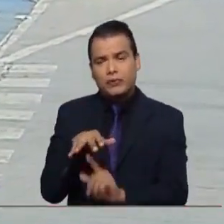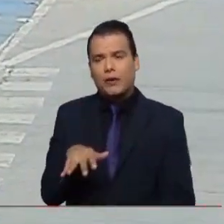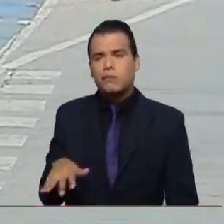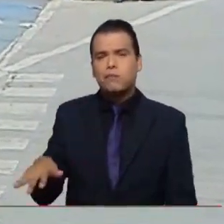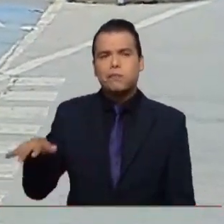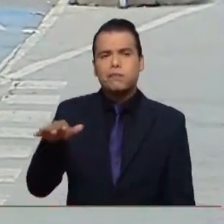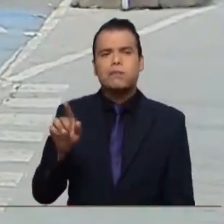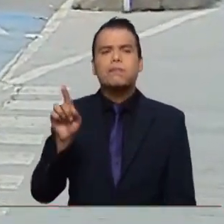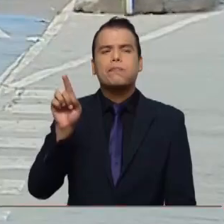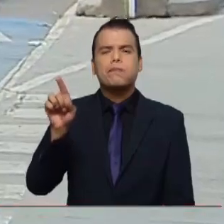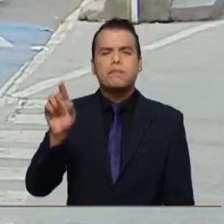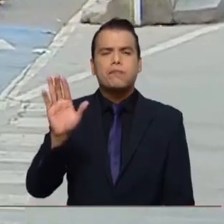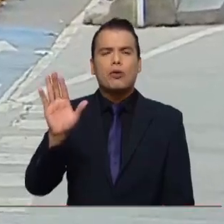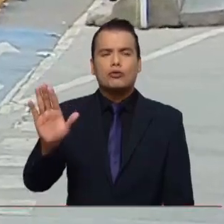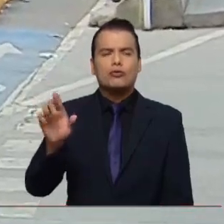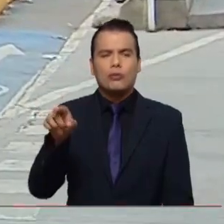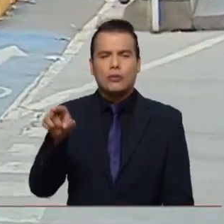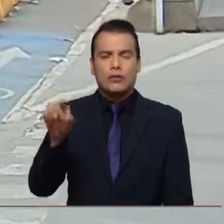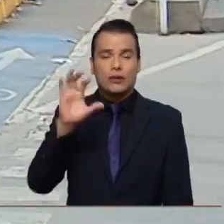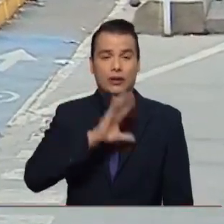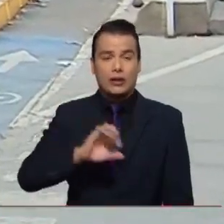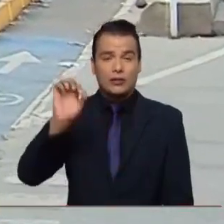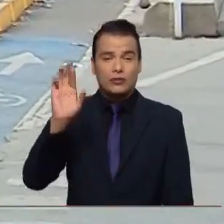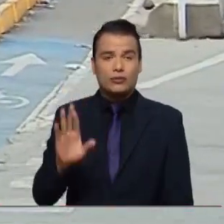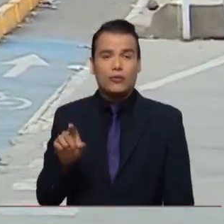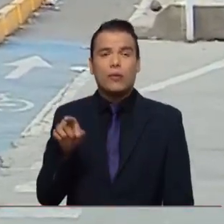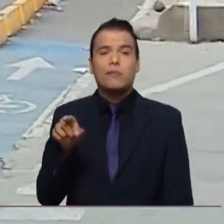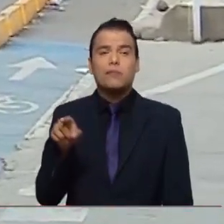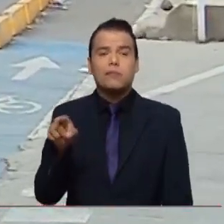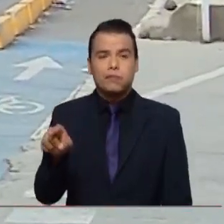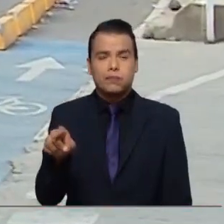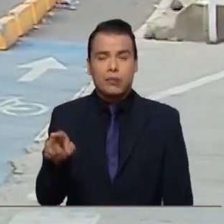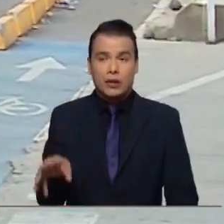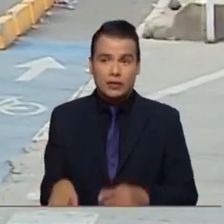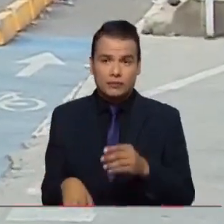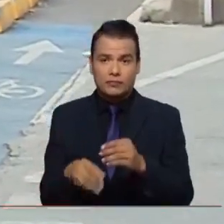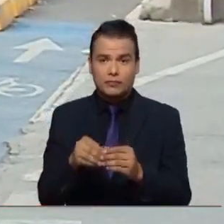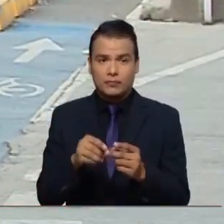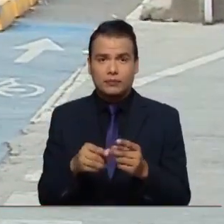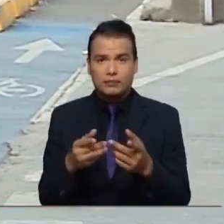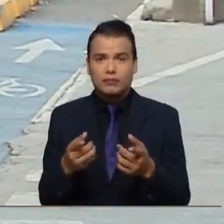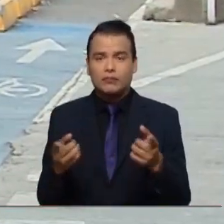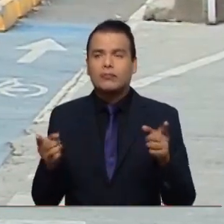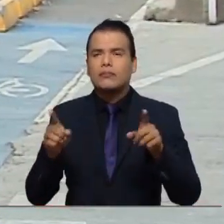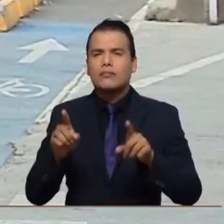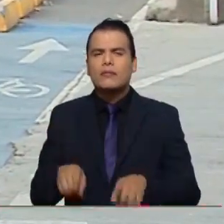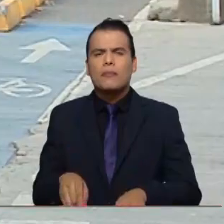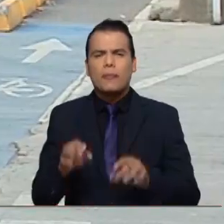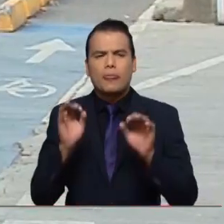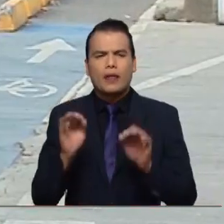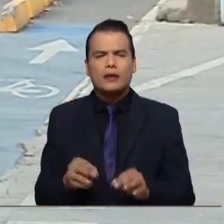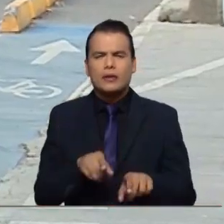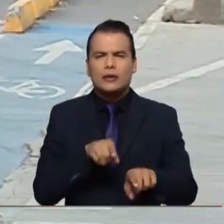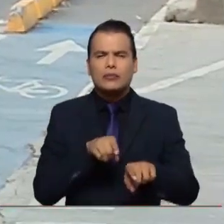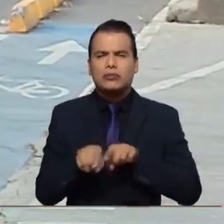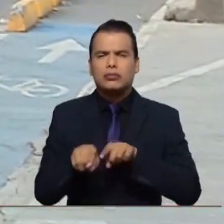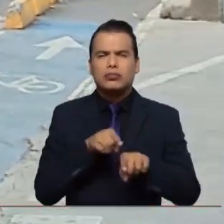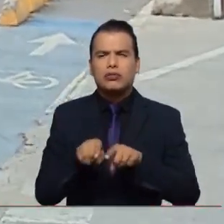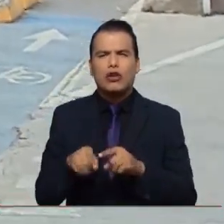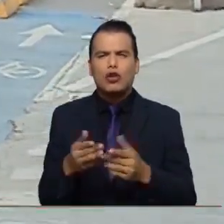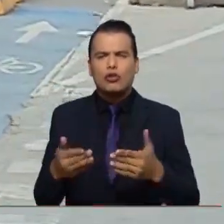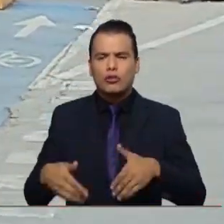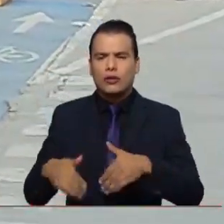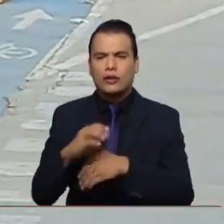esta zona de la ciudad del sur de Cali otros lugares donde también se hacen piques ilegales en la avenida